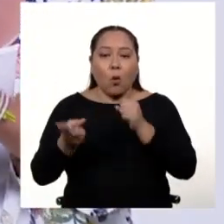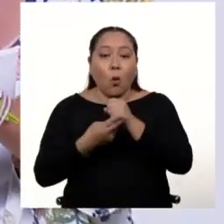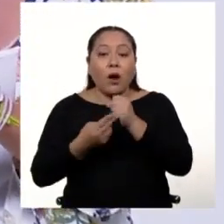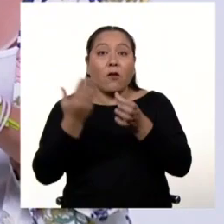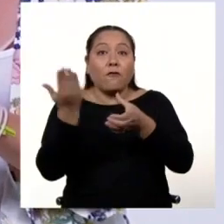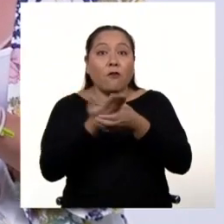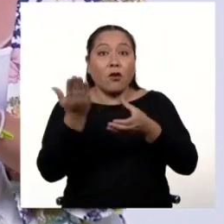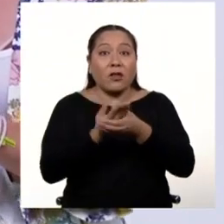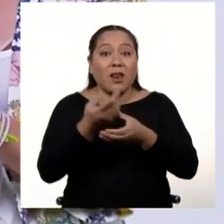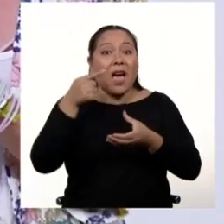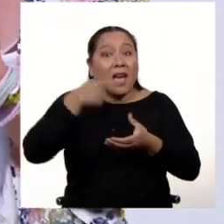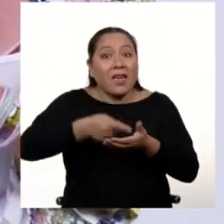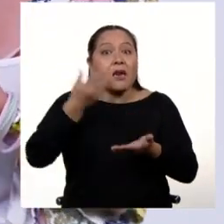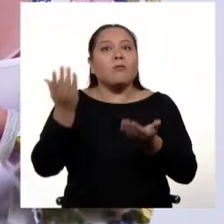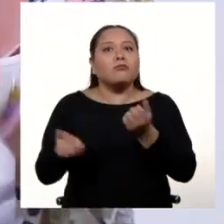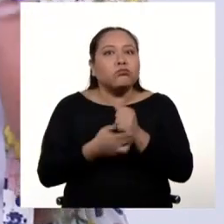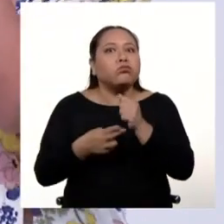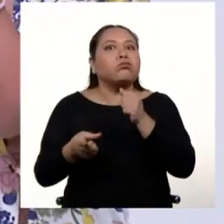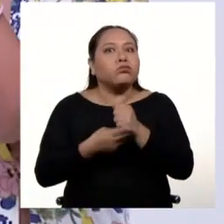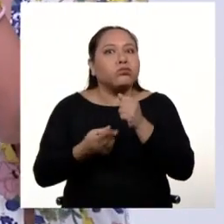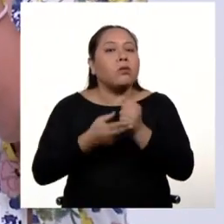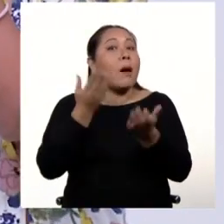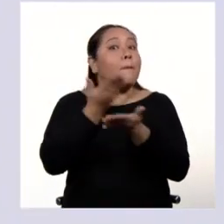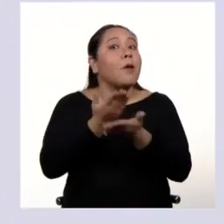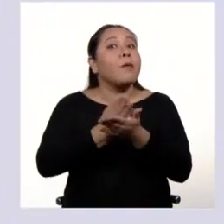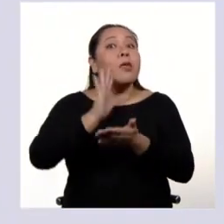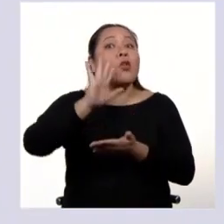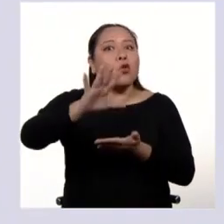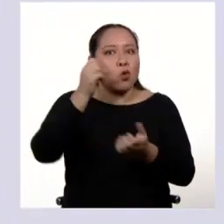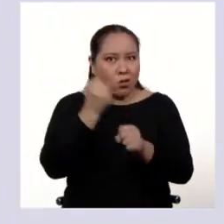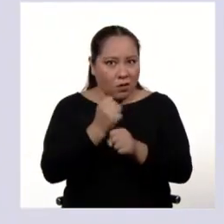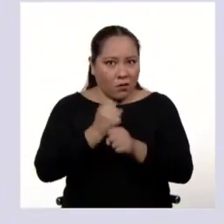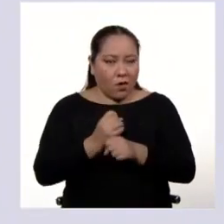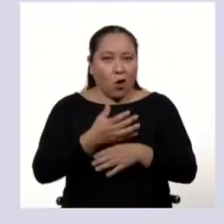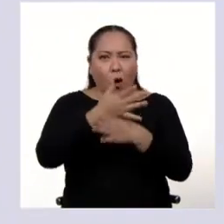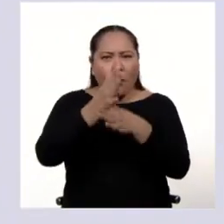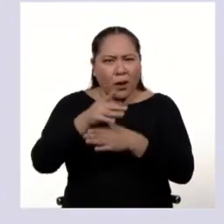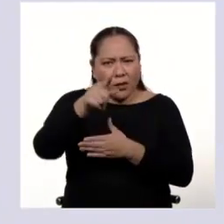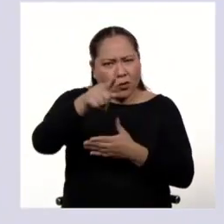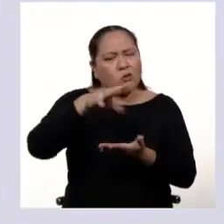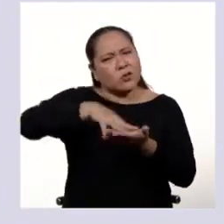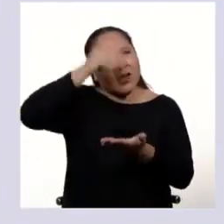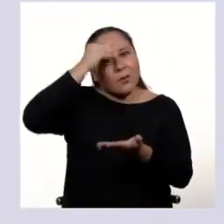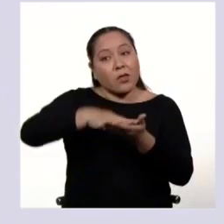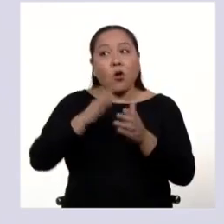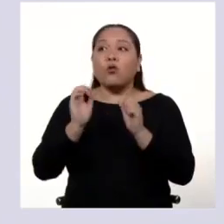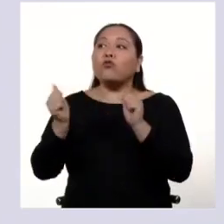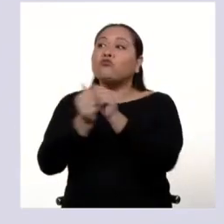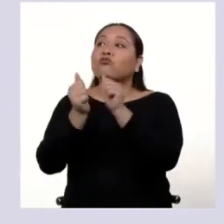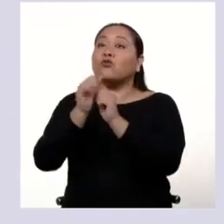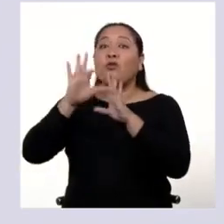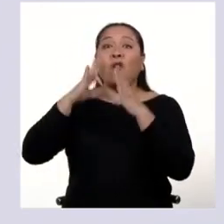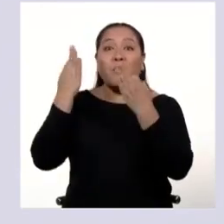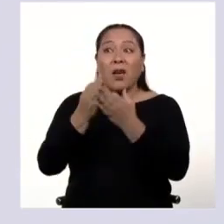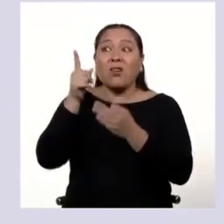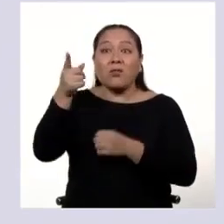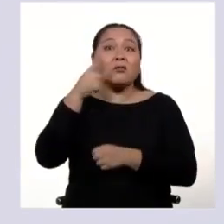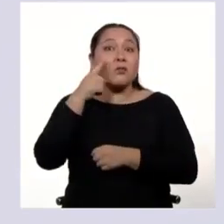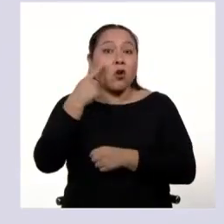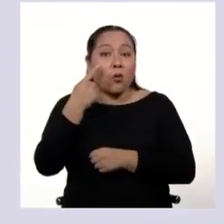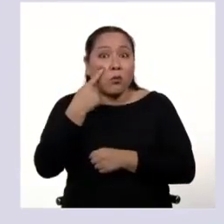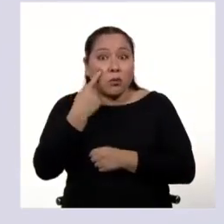el portafolio donde archivarás esas evidencias de tu trabajo. Comparte tu aprendizaje con tus familiares para que ellos también puedan conocer